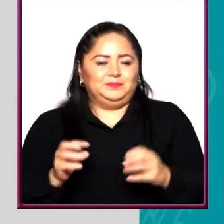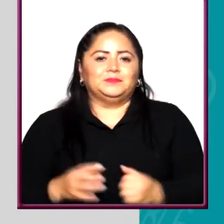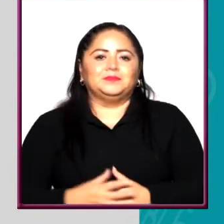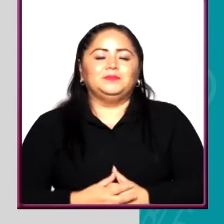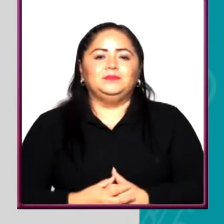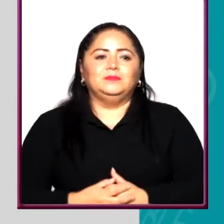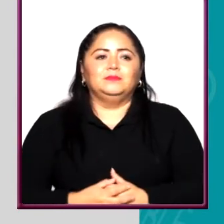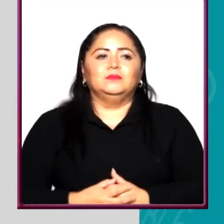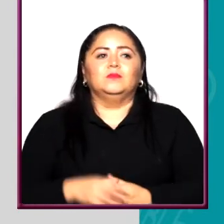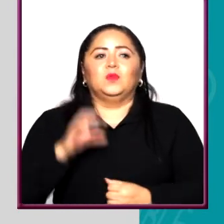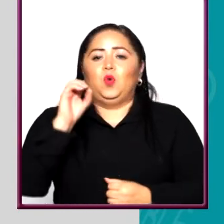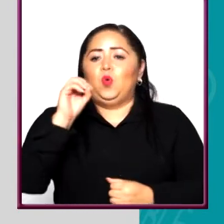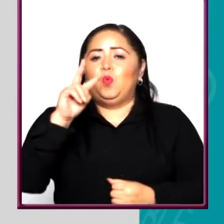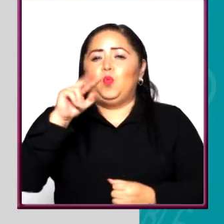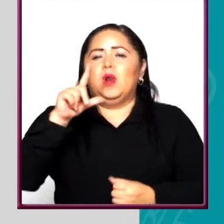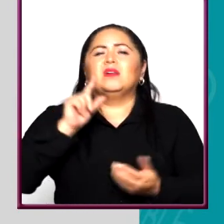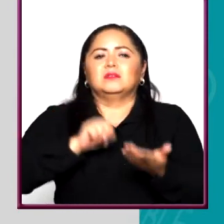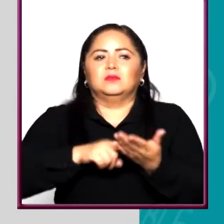ovarios.